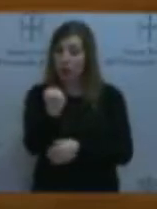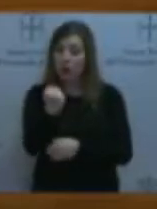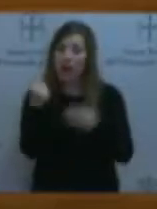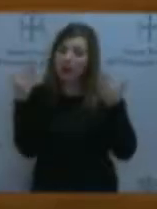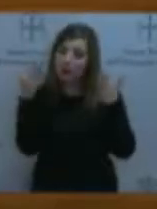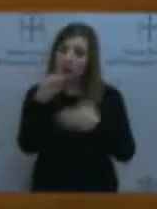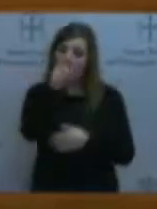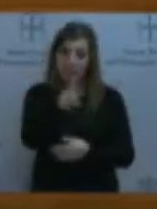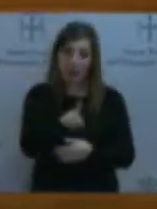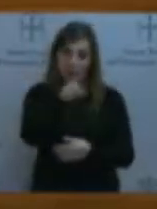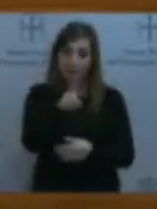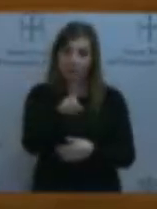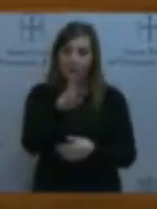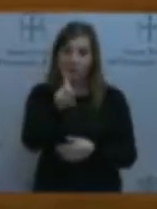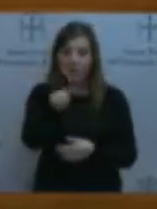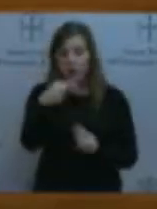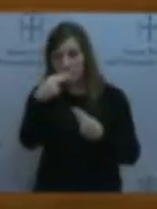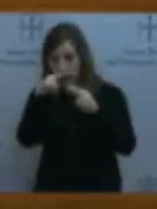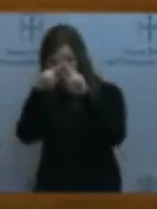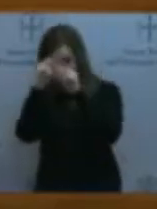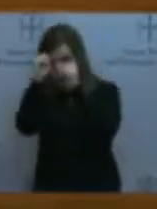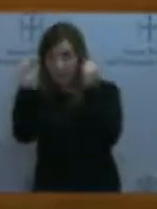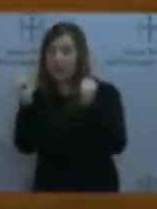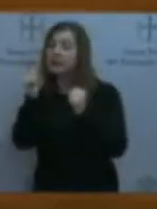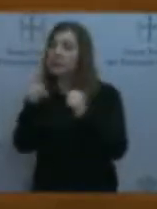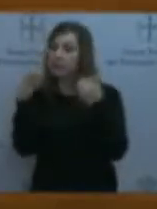primaria, especialmente, pero también hospitalaria.